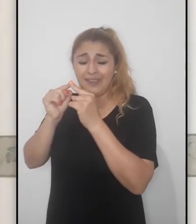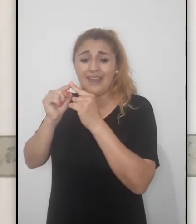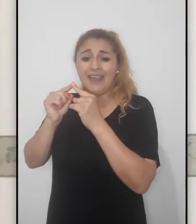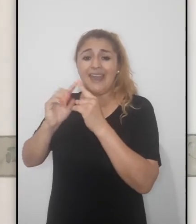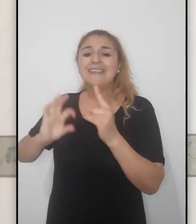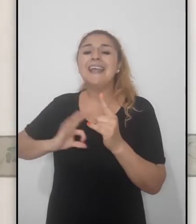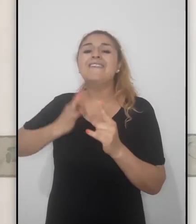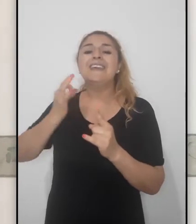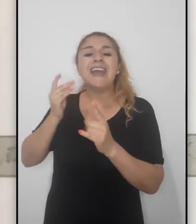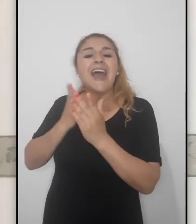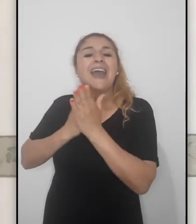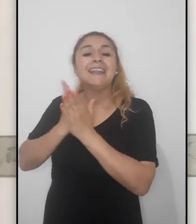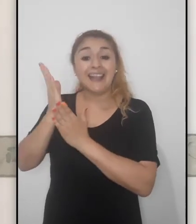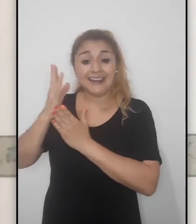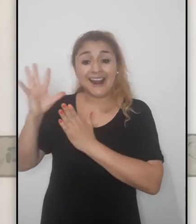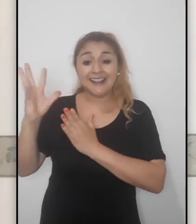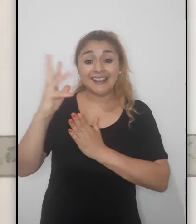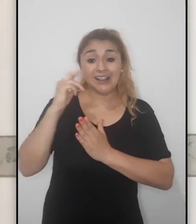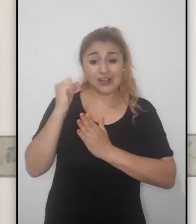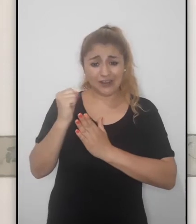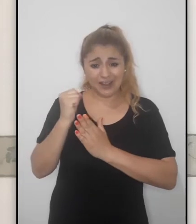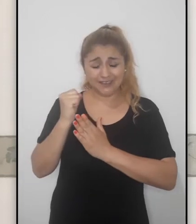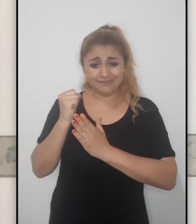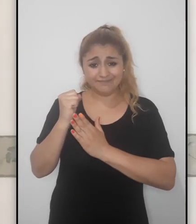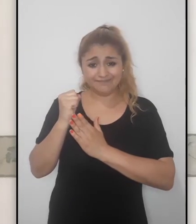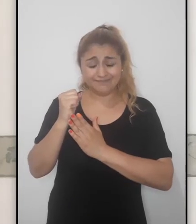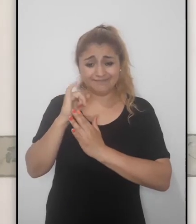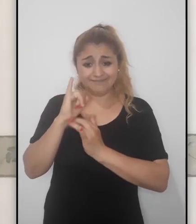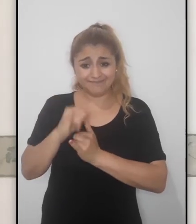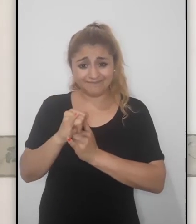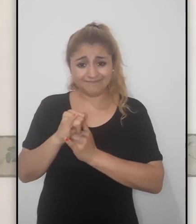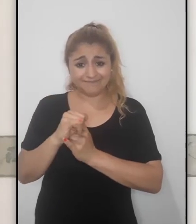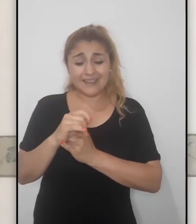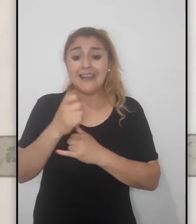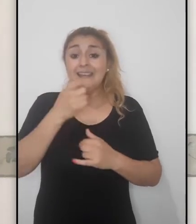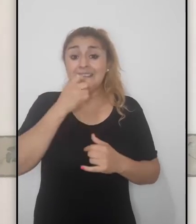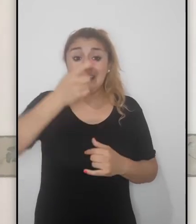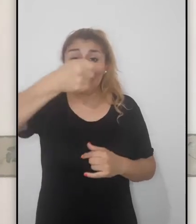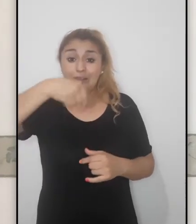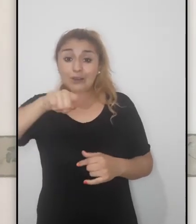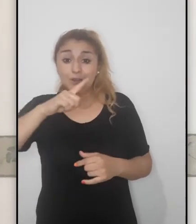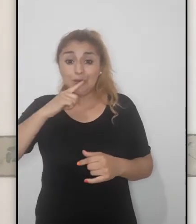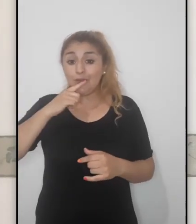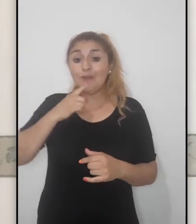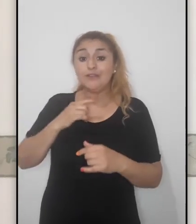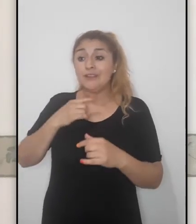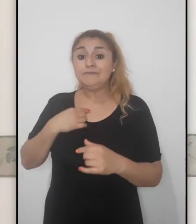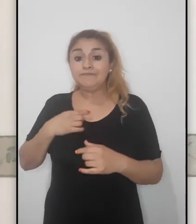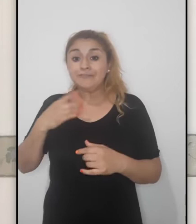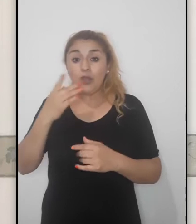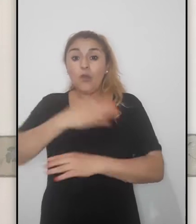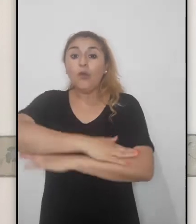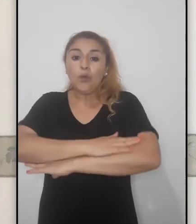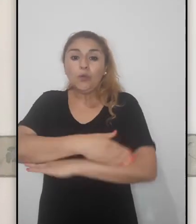haces bien será recompensado si haces mal estás abriendo